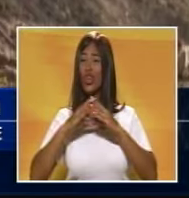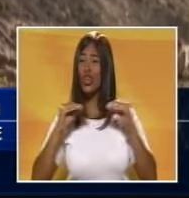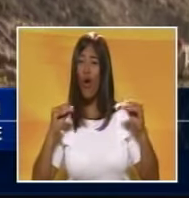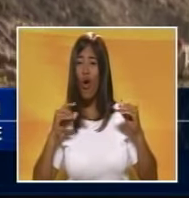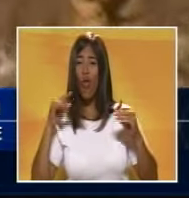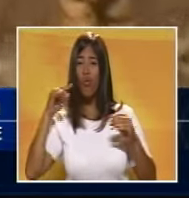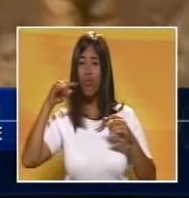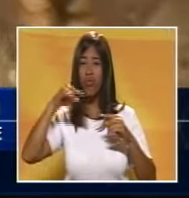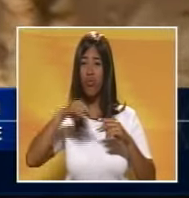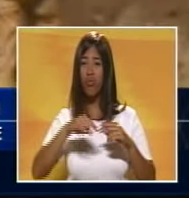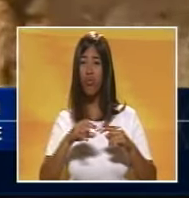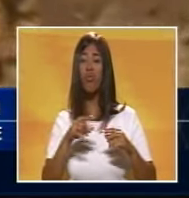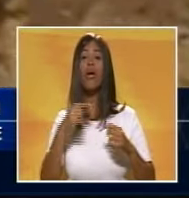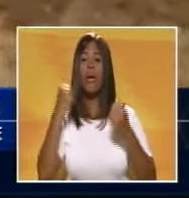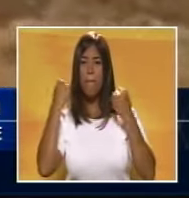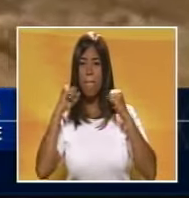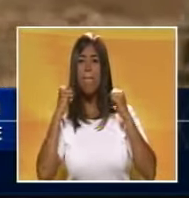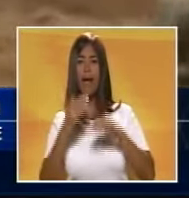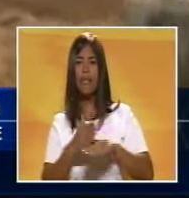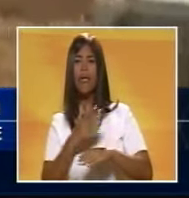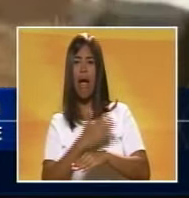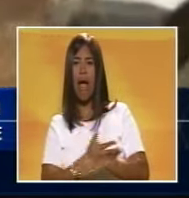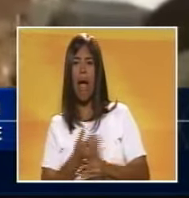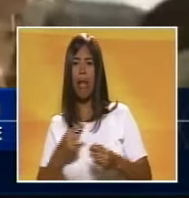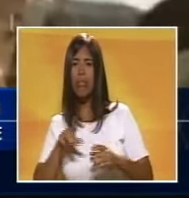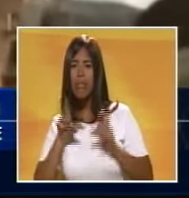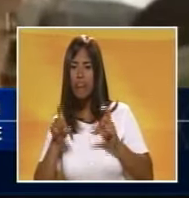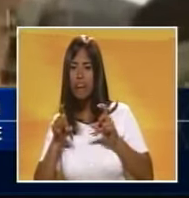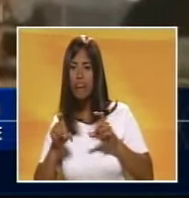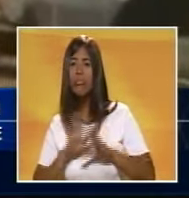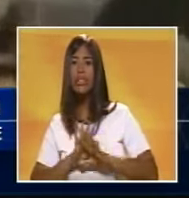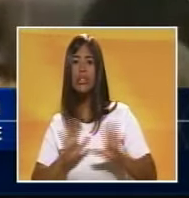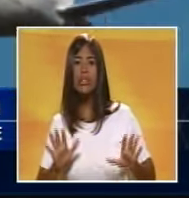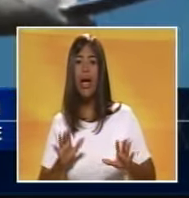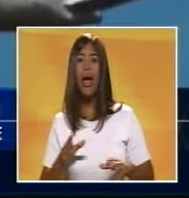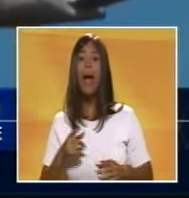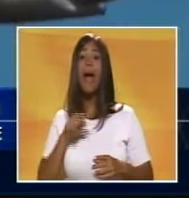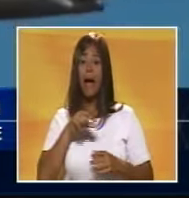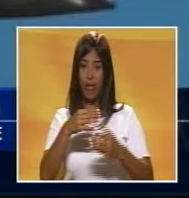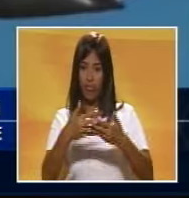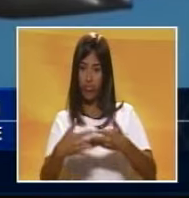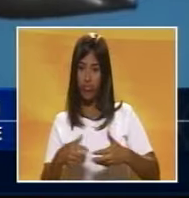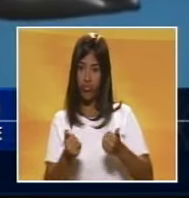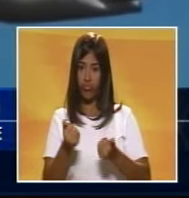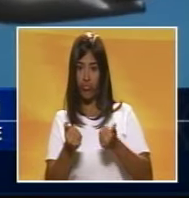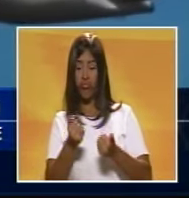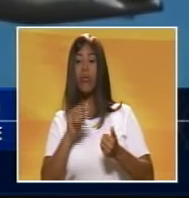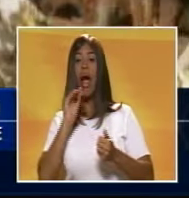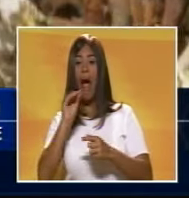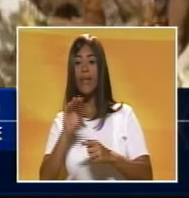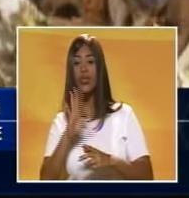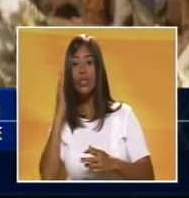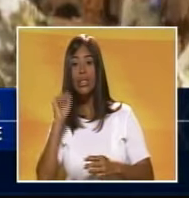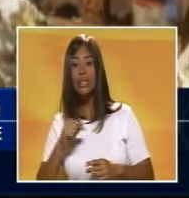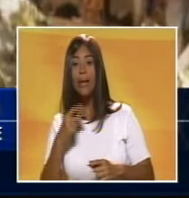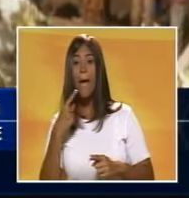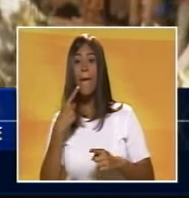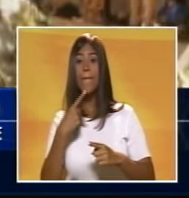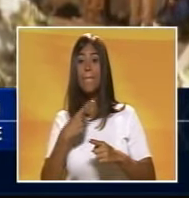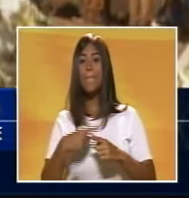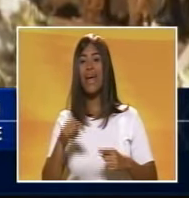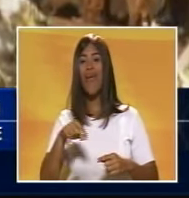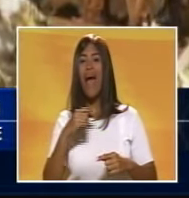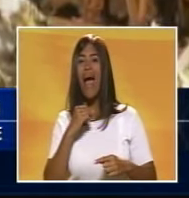tripulación habían recibido el entrenamiento apropiado y siguieron todos los procedimientos que se detallaban en el manual de funcionamiento del Boeing. Ante la